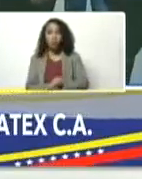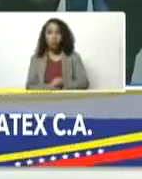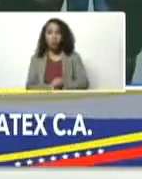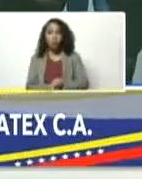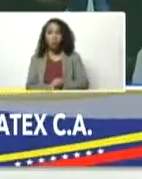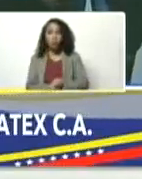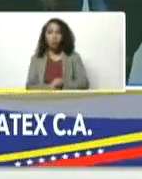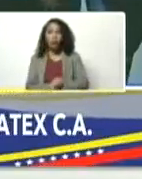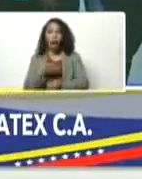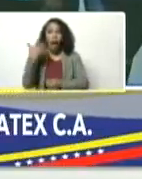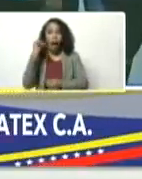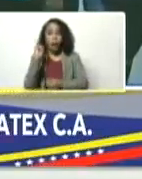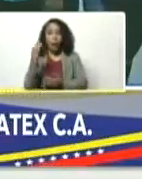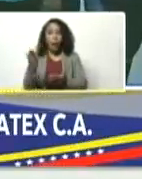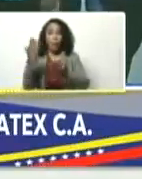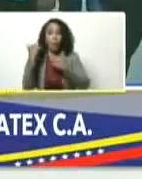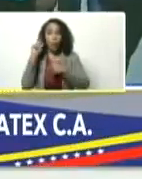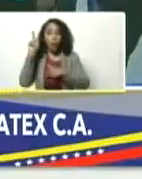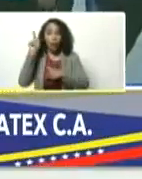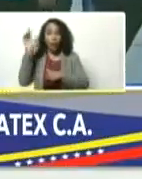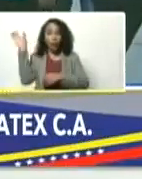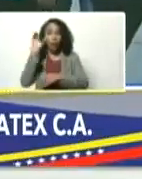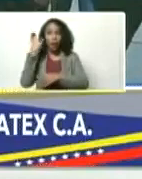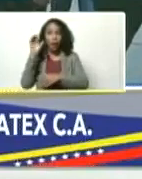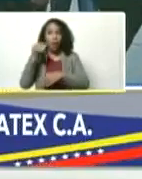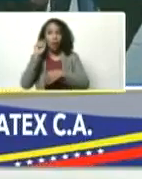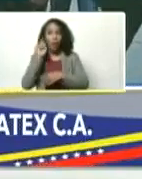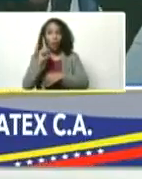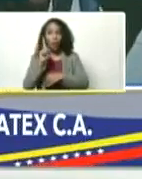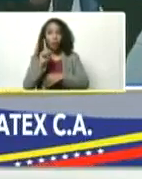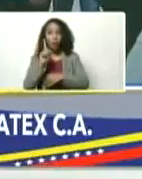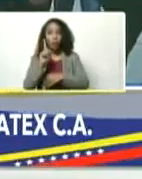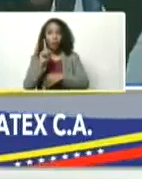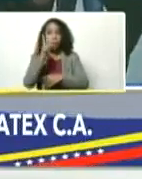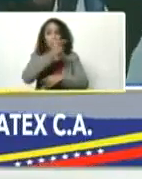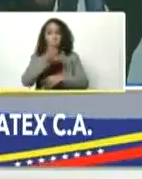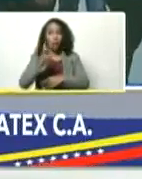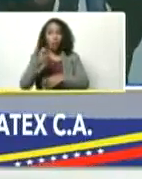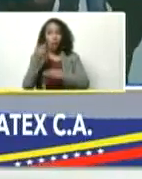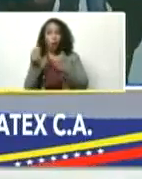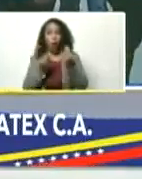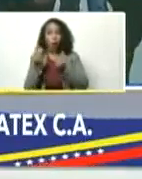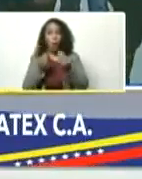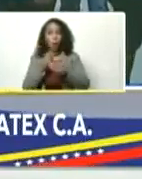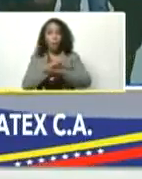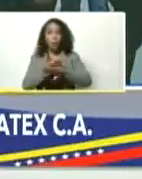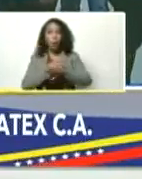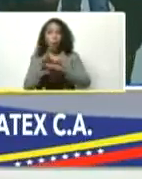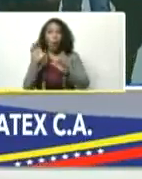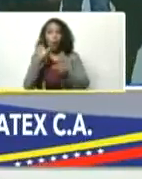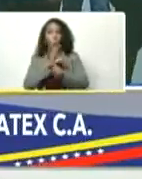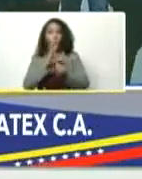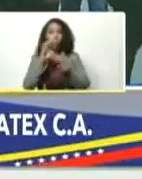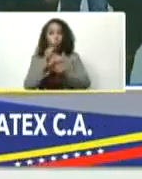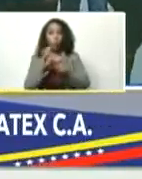cuento con un apoyo allá en Caracas de personas como el Ministerio de Cultura.